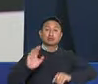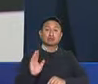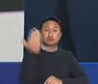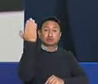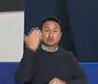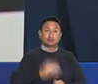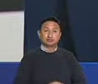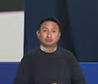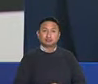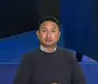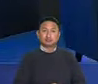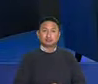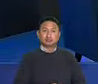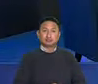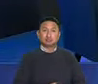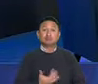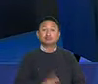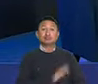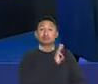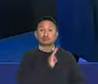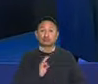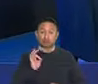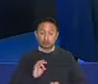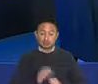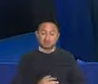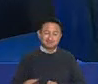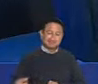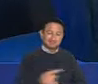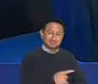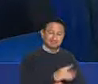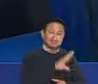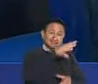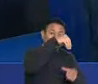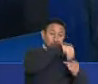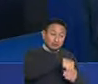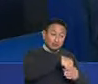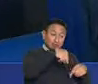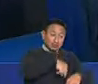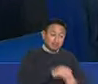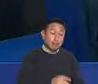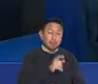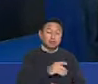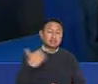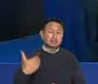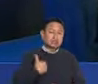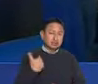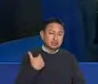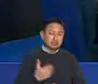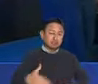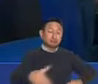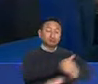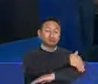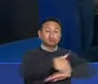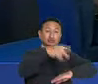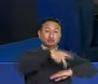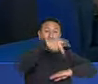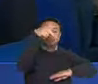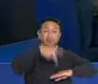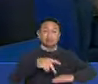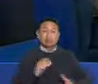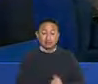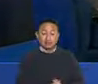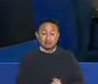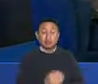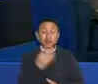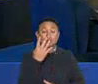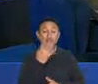demandado en esta campaña. Paola, vamos a lo local, que también es importante. Una de las quejas ciudadanas ha sido la vialidad en Pichincha.